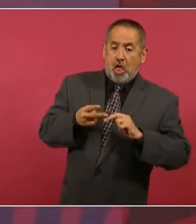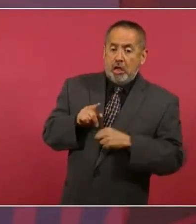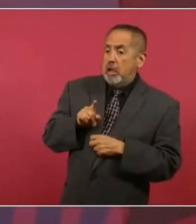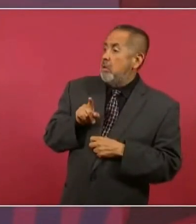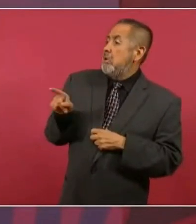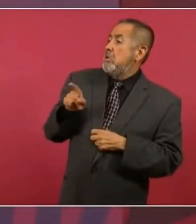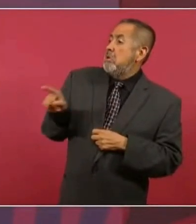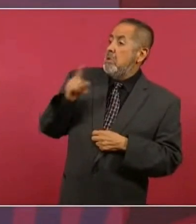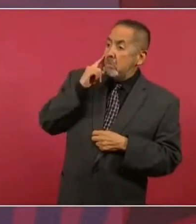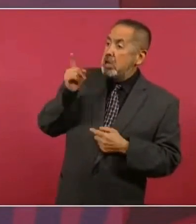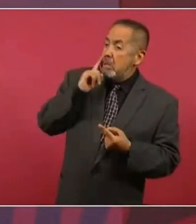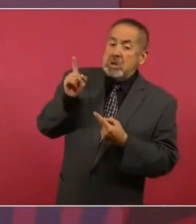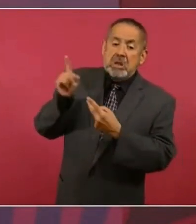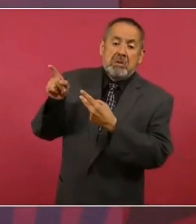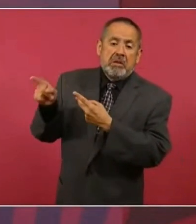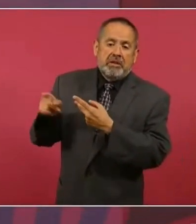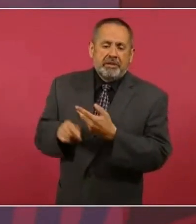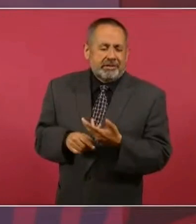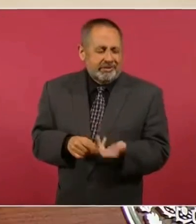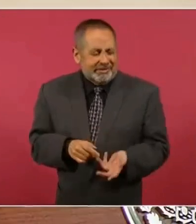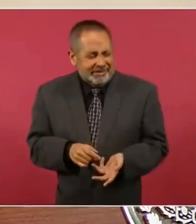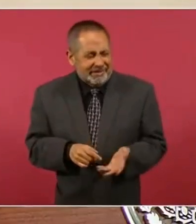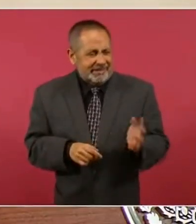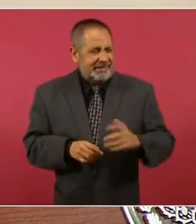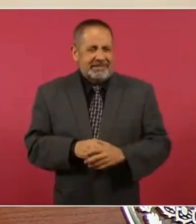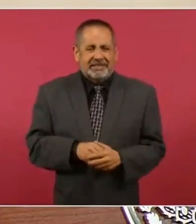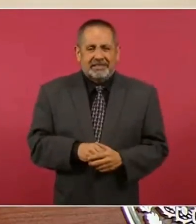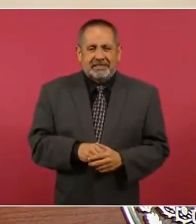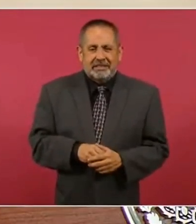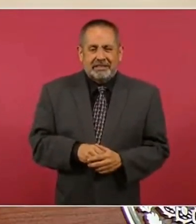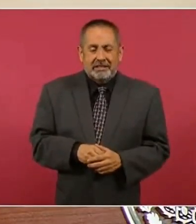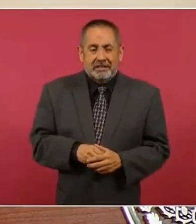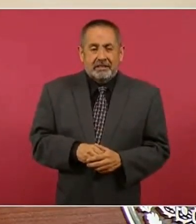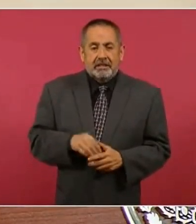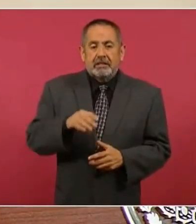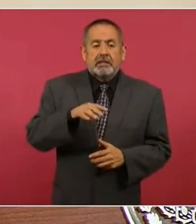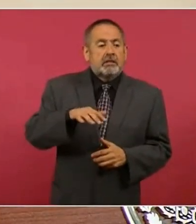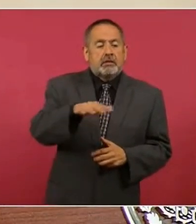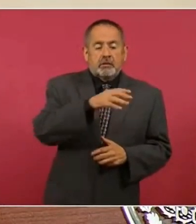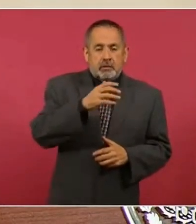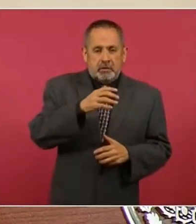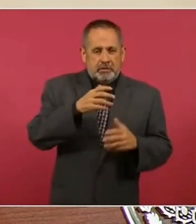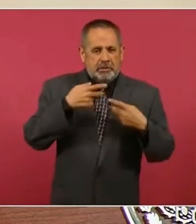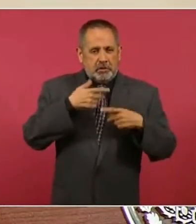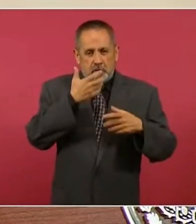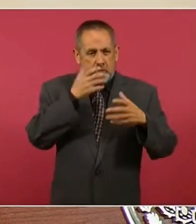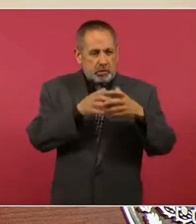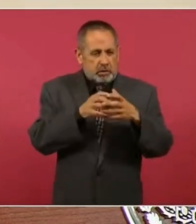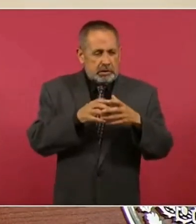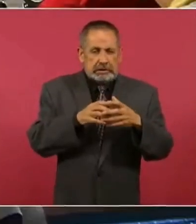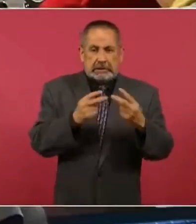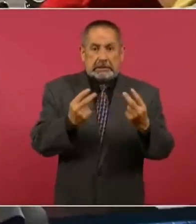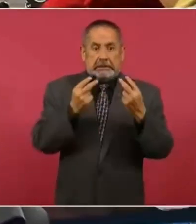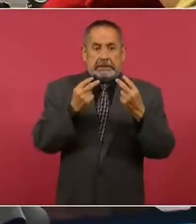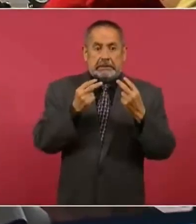sus audiencias, sobre todo hacia el sector conservador